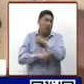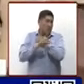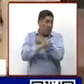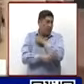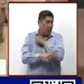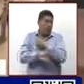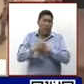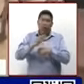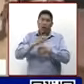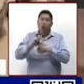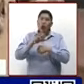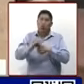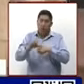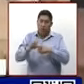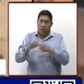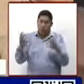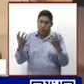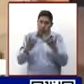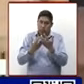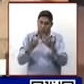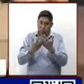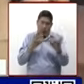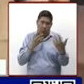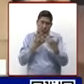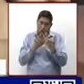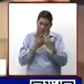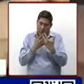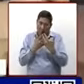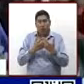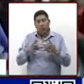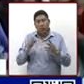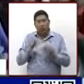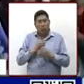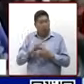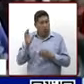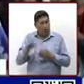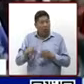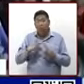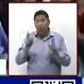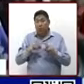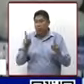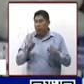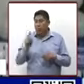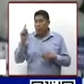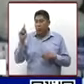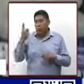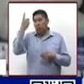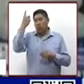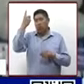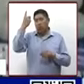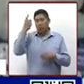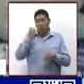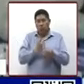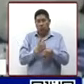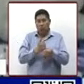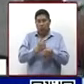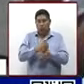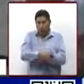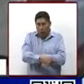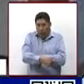deberían convocar en consenso, porque hemos incumplido, ¿no? Pero los únicos culpables